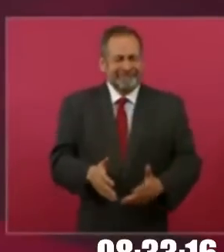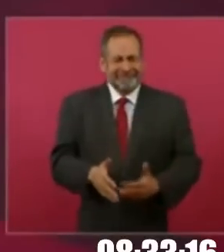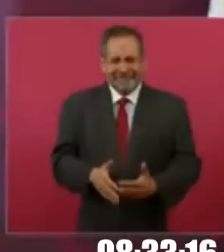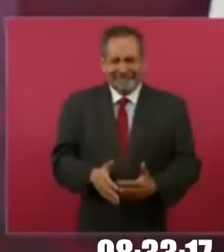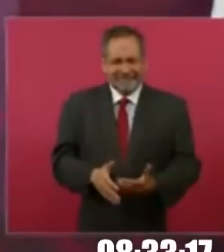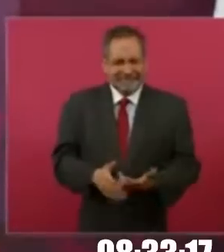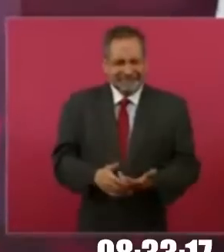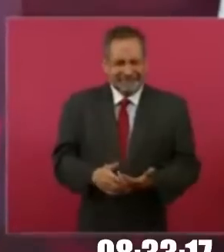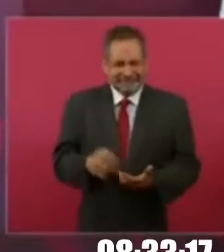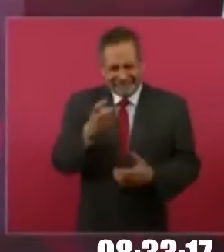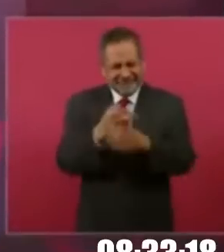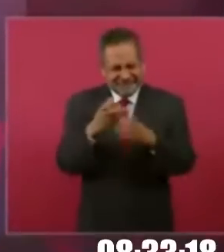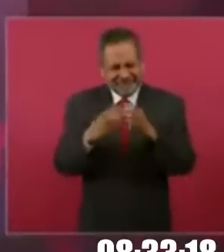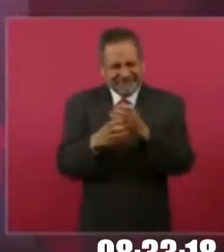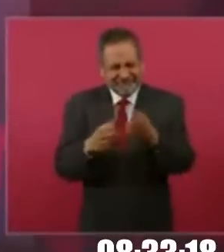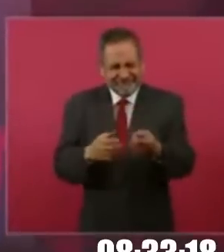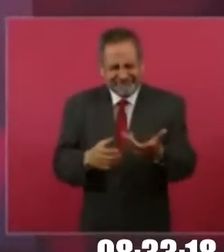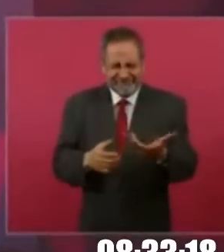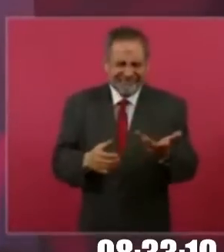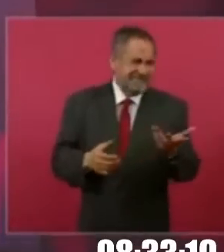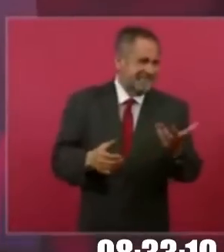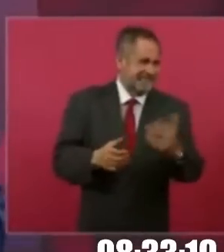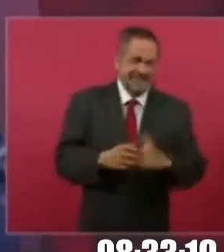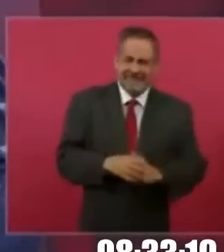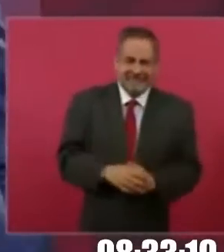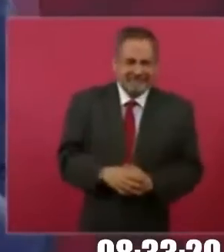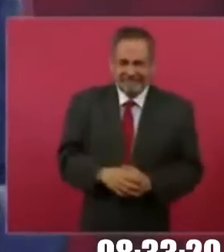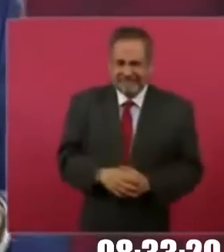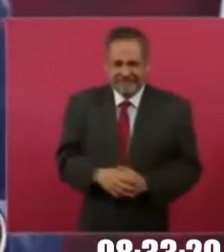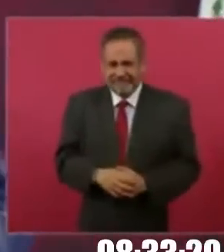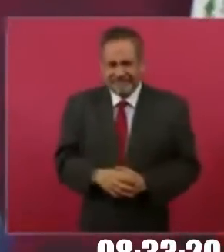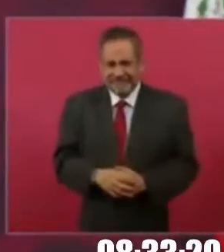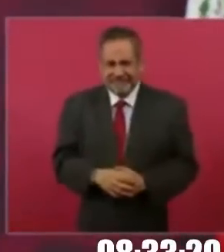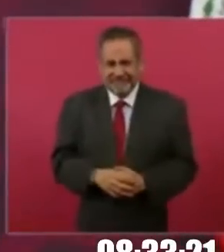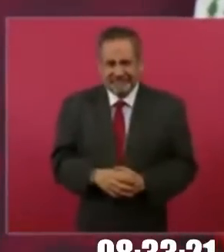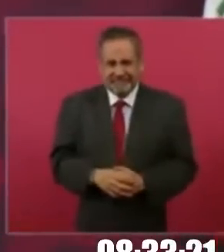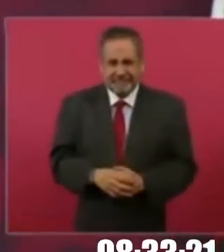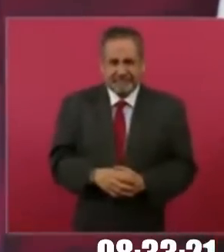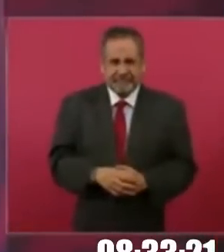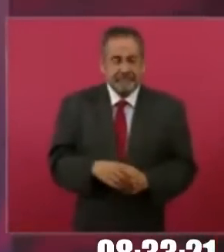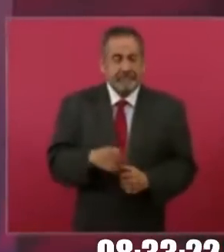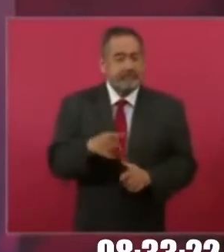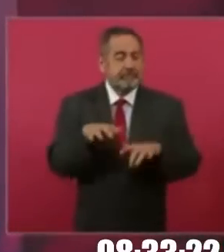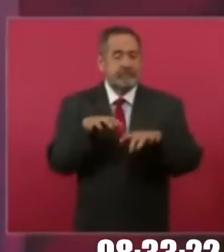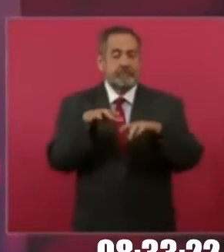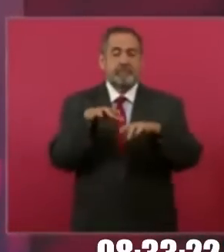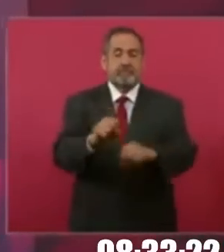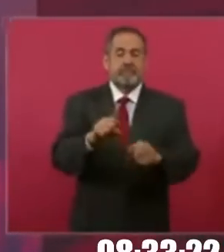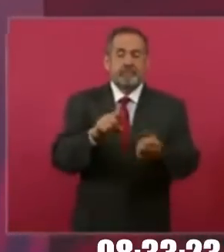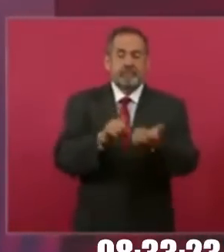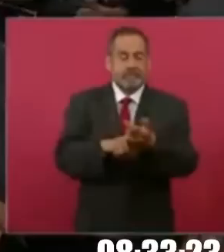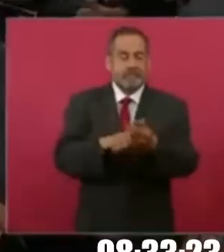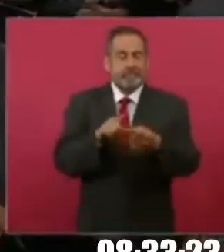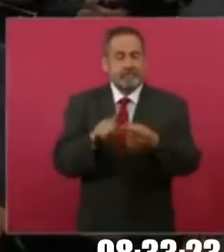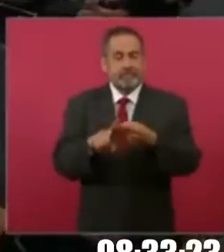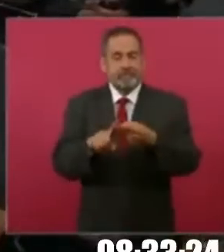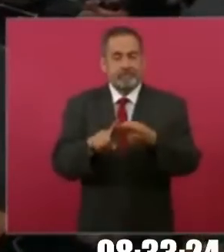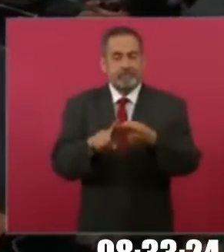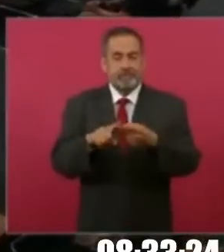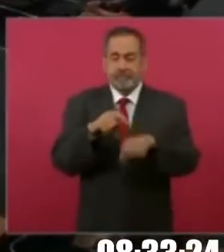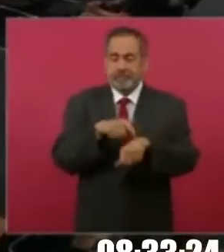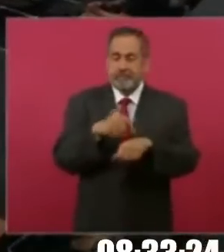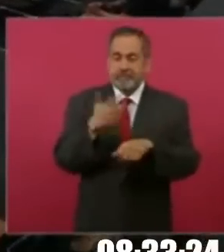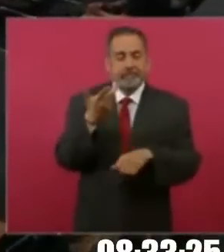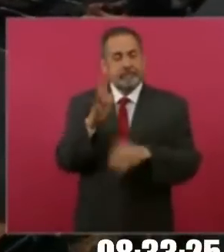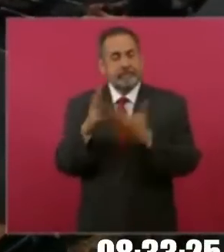o sea ese tipo de cosas Cómo vas a decir que lo detuviste a las